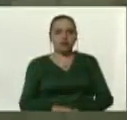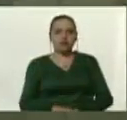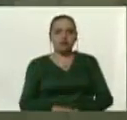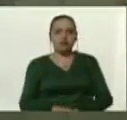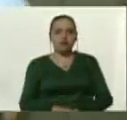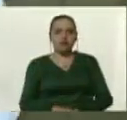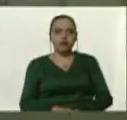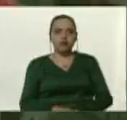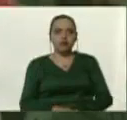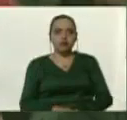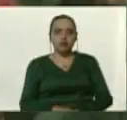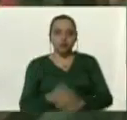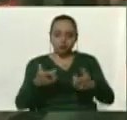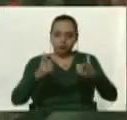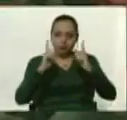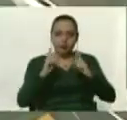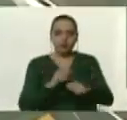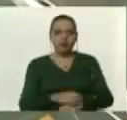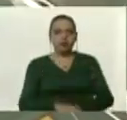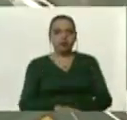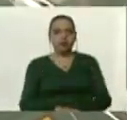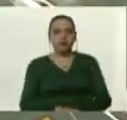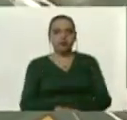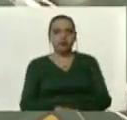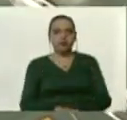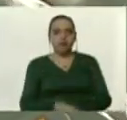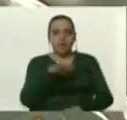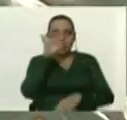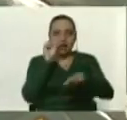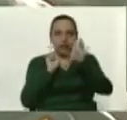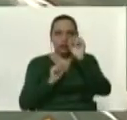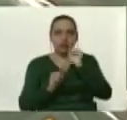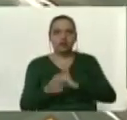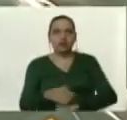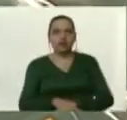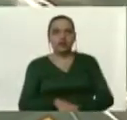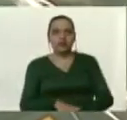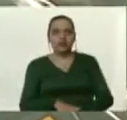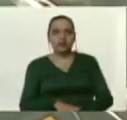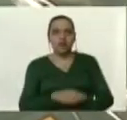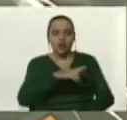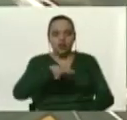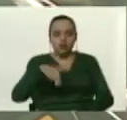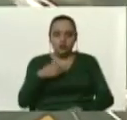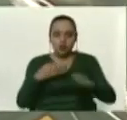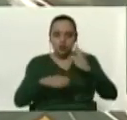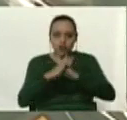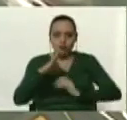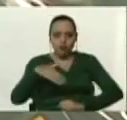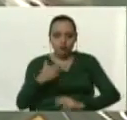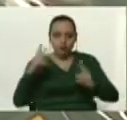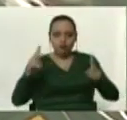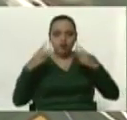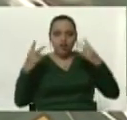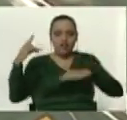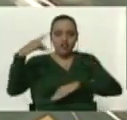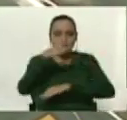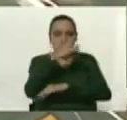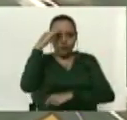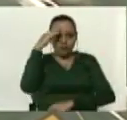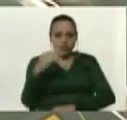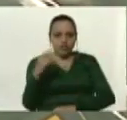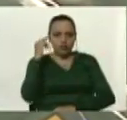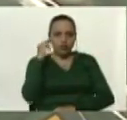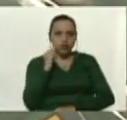Autorizado. Entendido, mi comandante en jefe. Nuestro destino es triunfar. Aviación militar